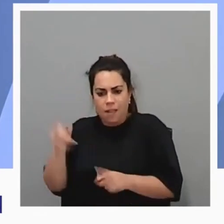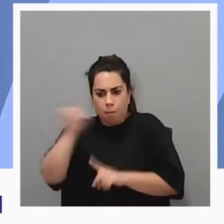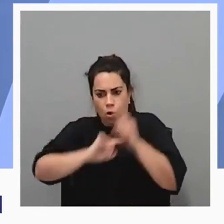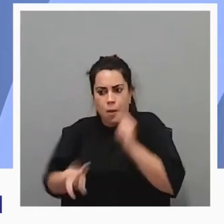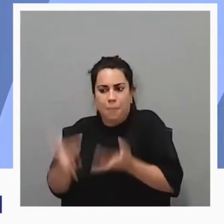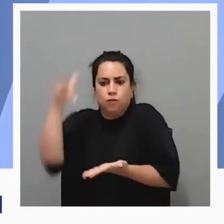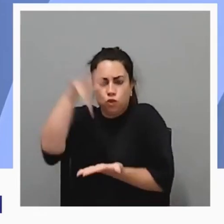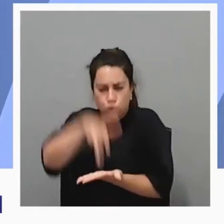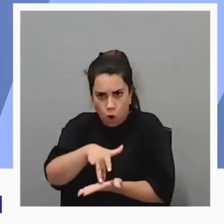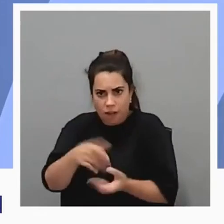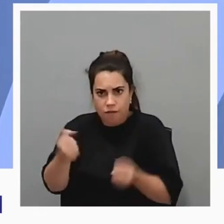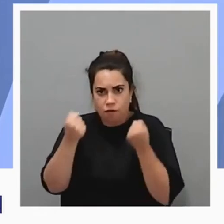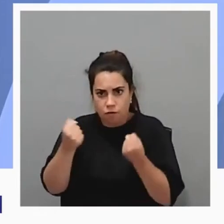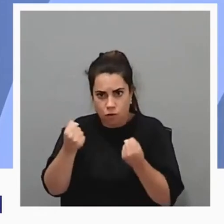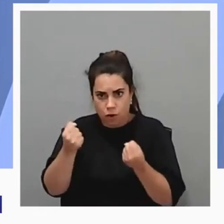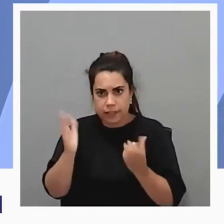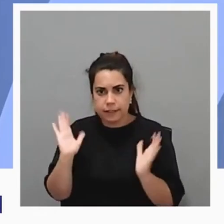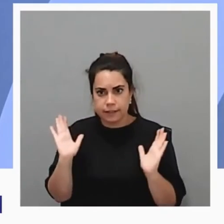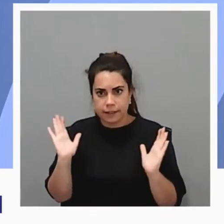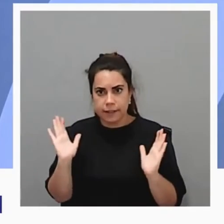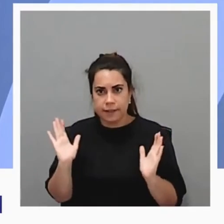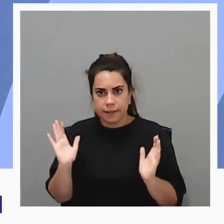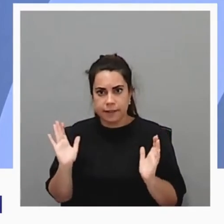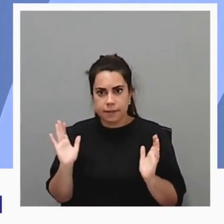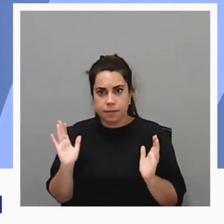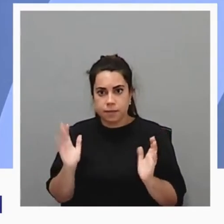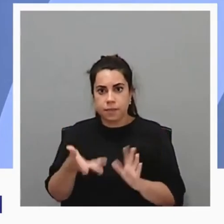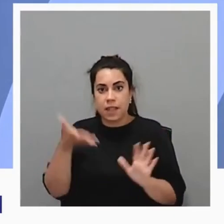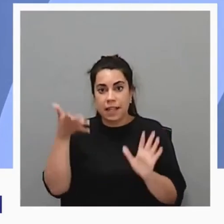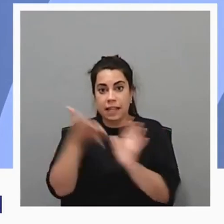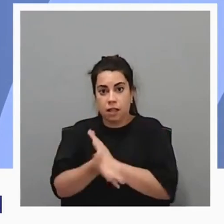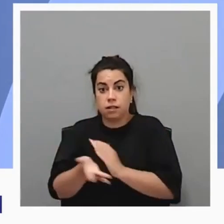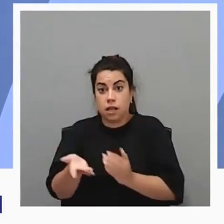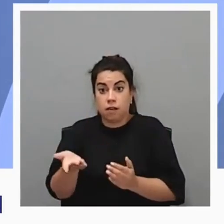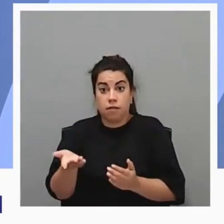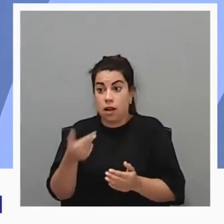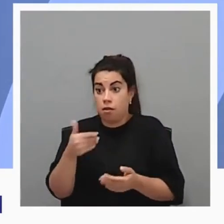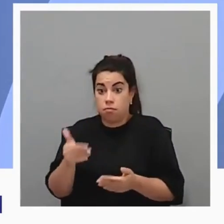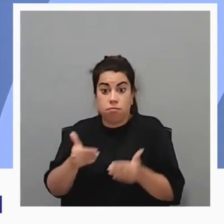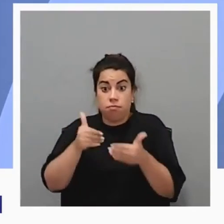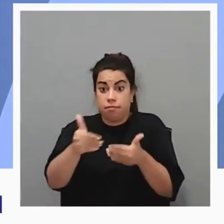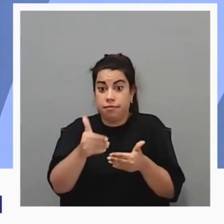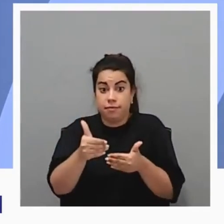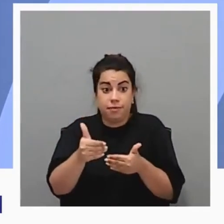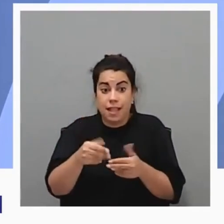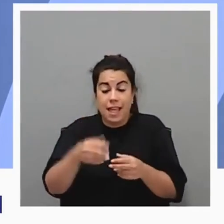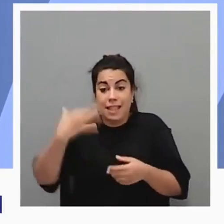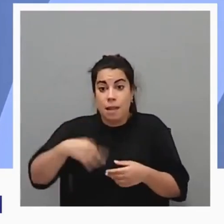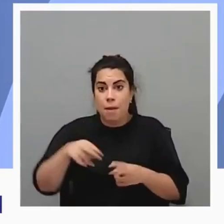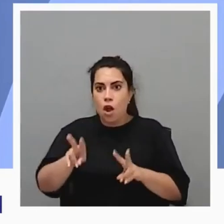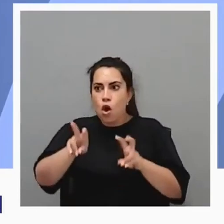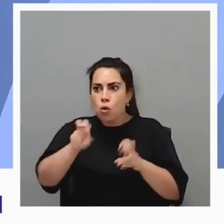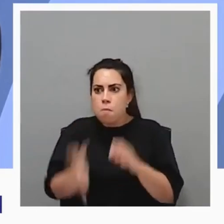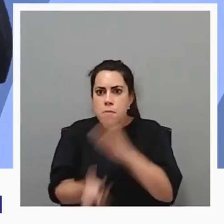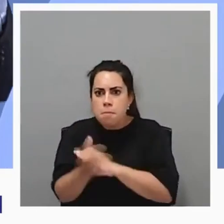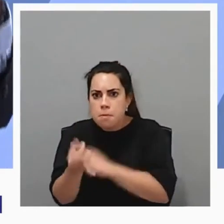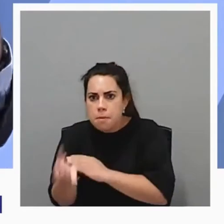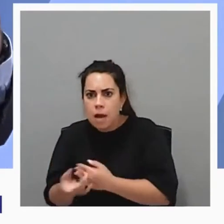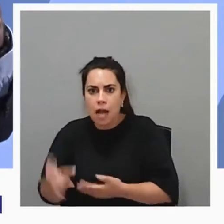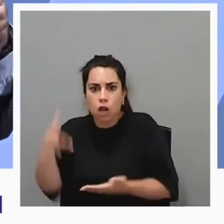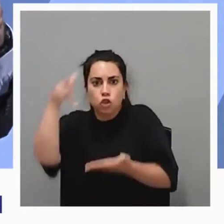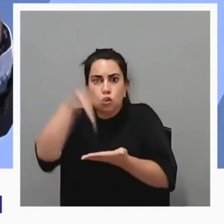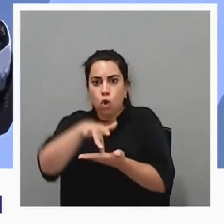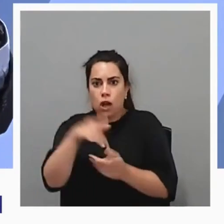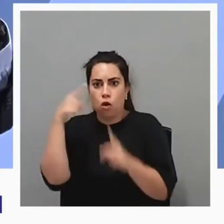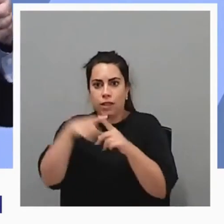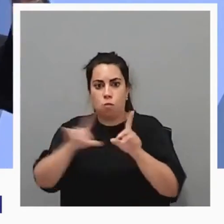y que en cualquier momento, por lo tanto, vas a tener que recurrir a algo novedoso, innovador, para hacer frente a